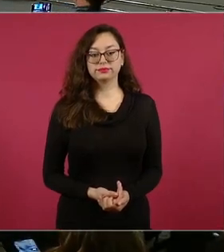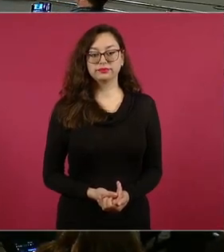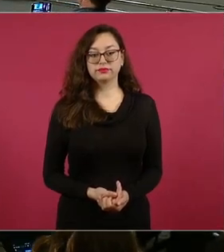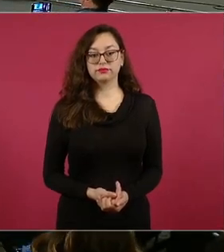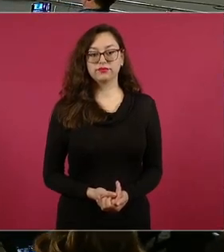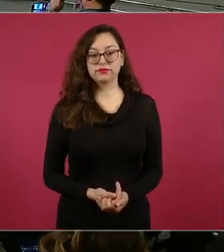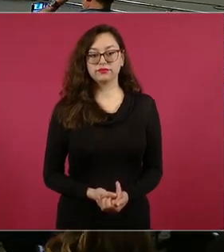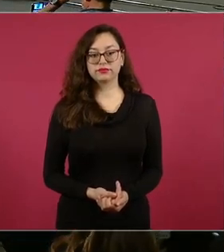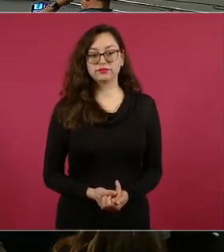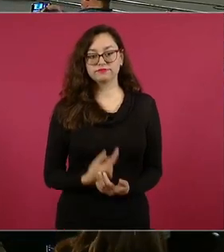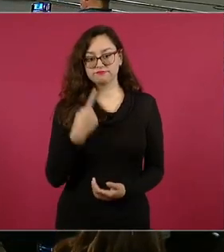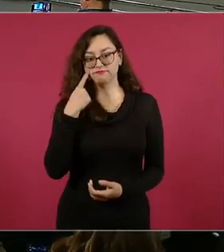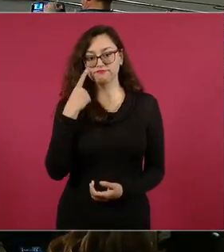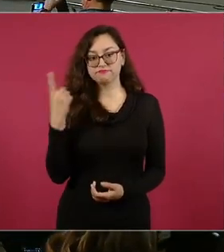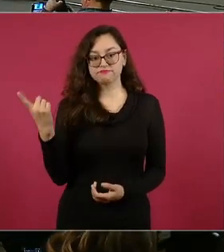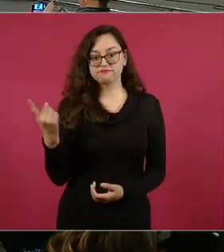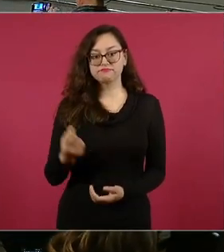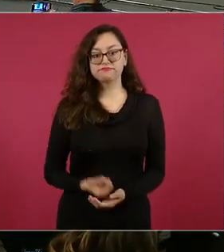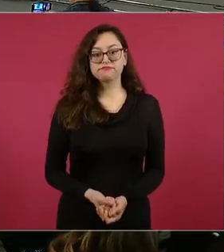Mire.